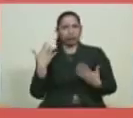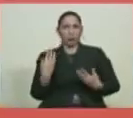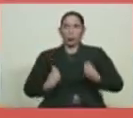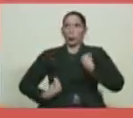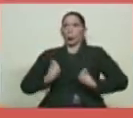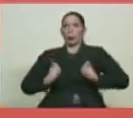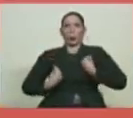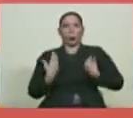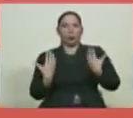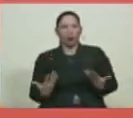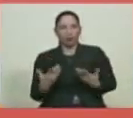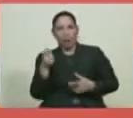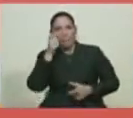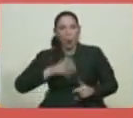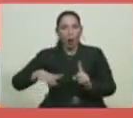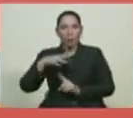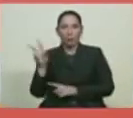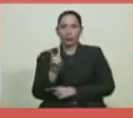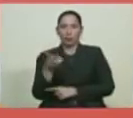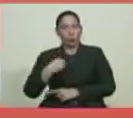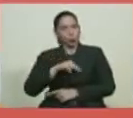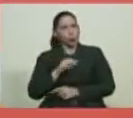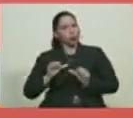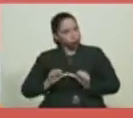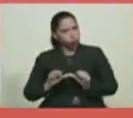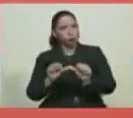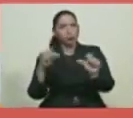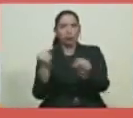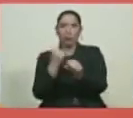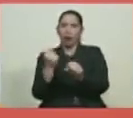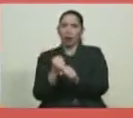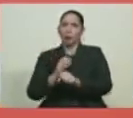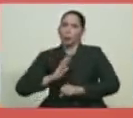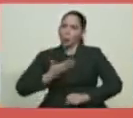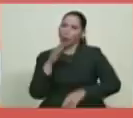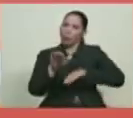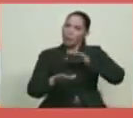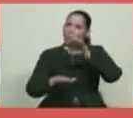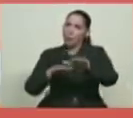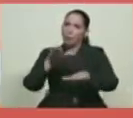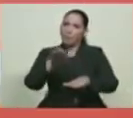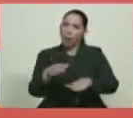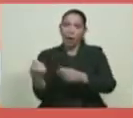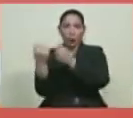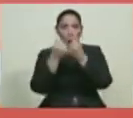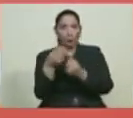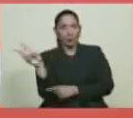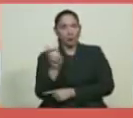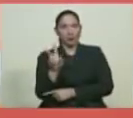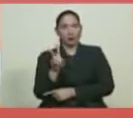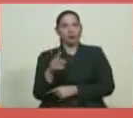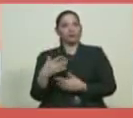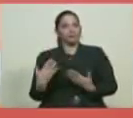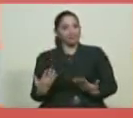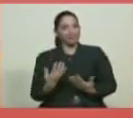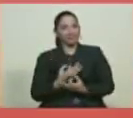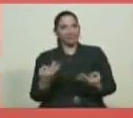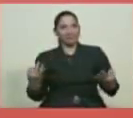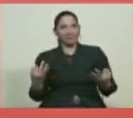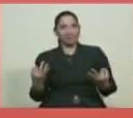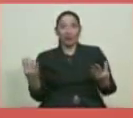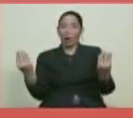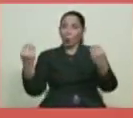angustias, desazón en el pueblo de Venezuela. Vamos a seguir trabajando para que pueda echar para adelante la economía venezolana. Fíjense, se llegó a un